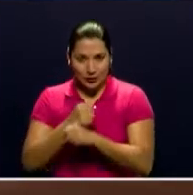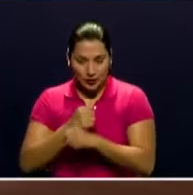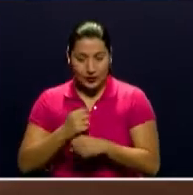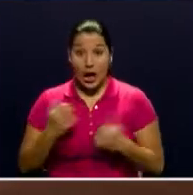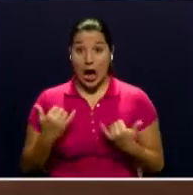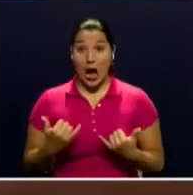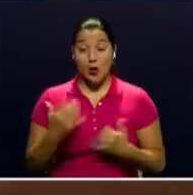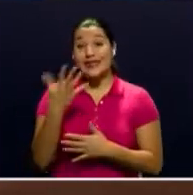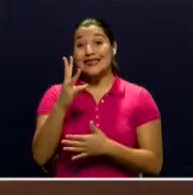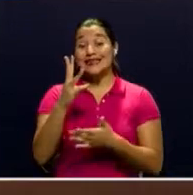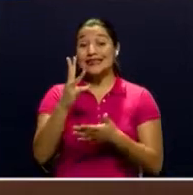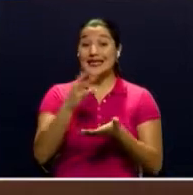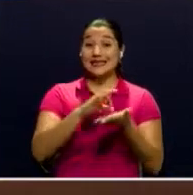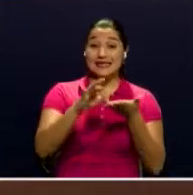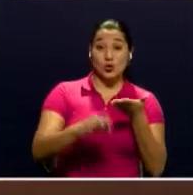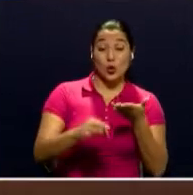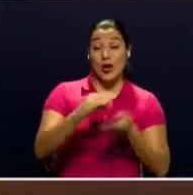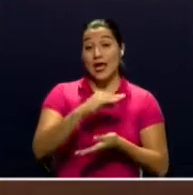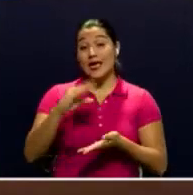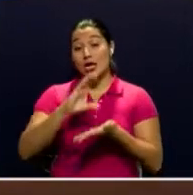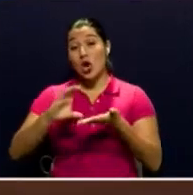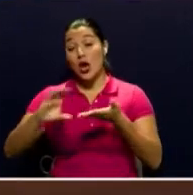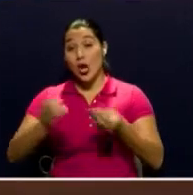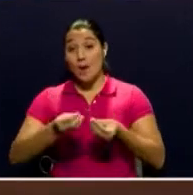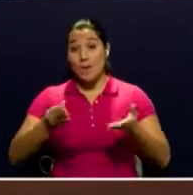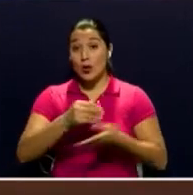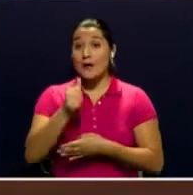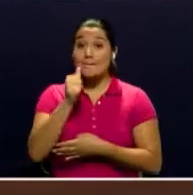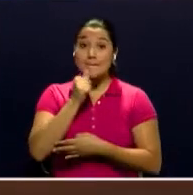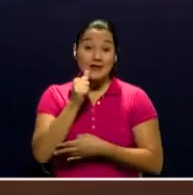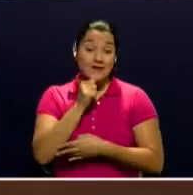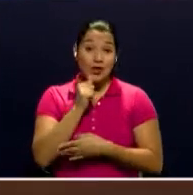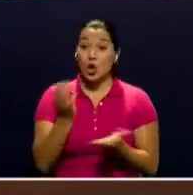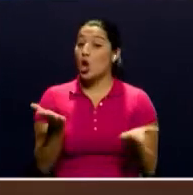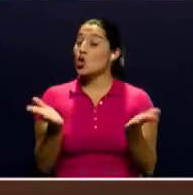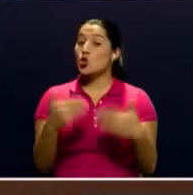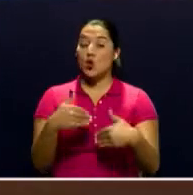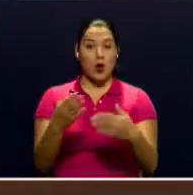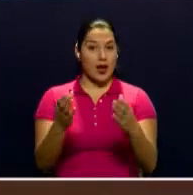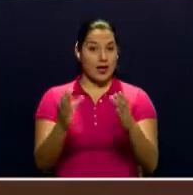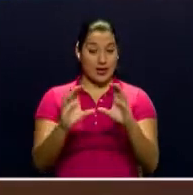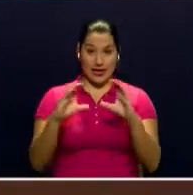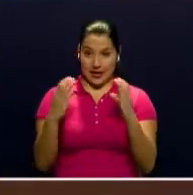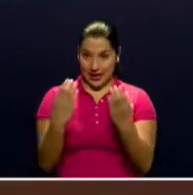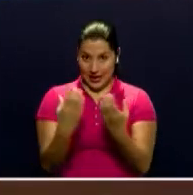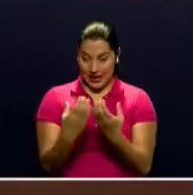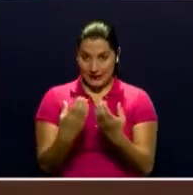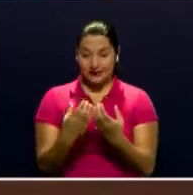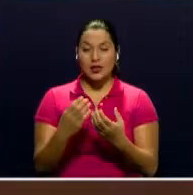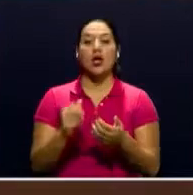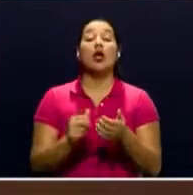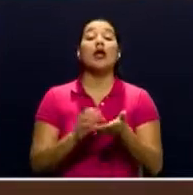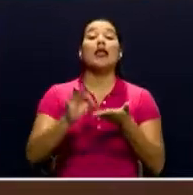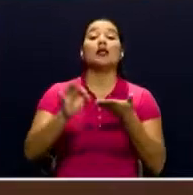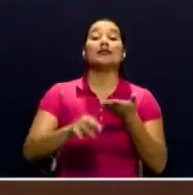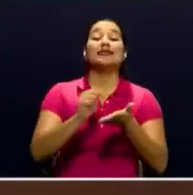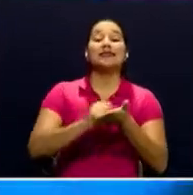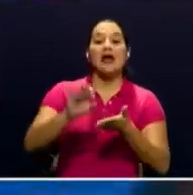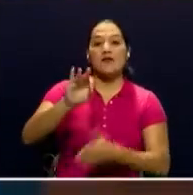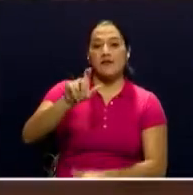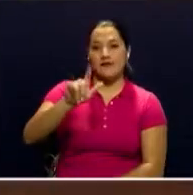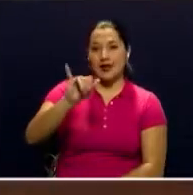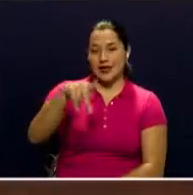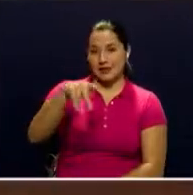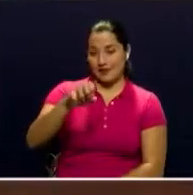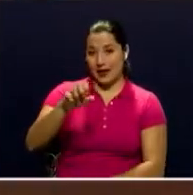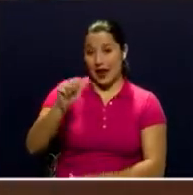hay 16 escuelas y colegios públicos y privados donde no se están impartiendo lecciones. Se trata de la Escuela San Felipe de